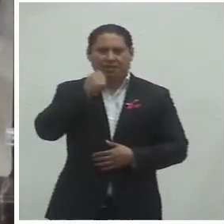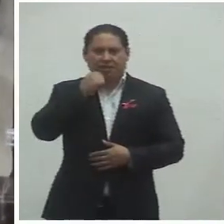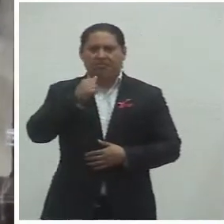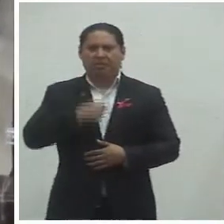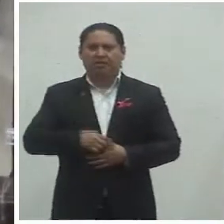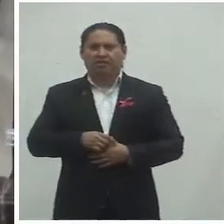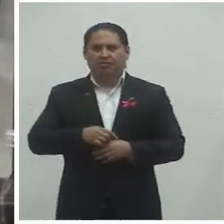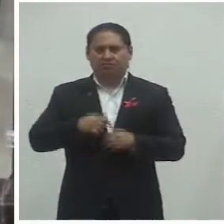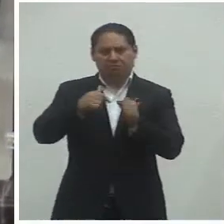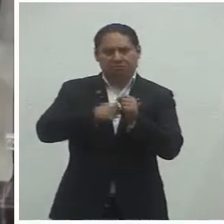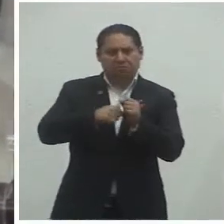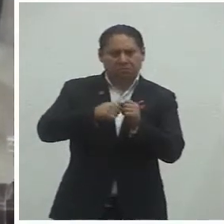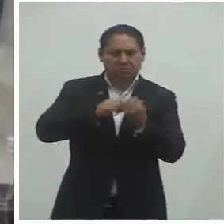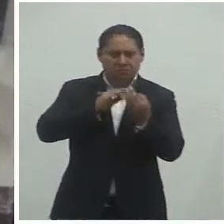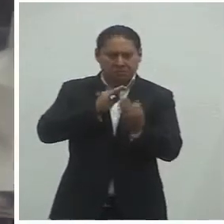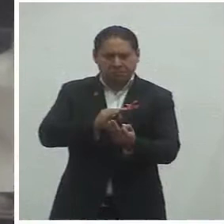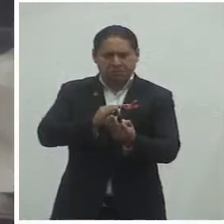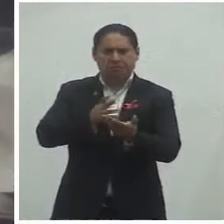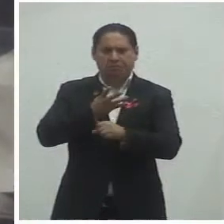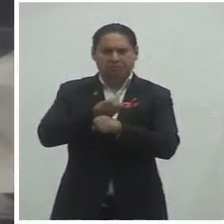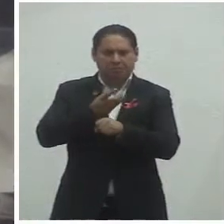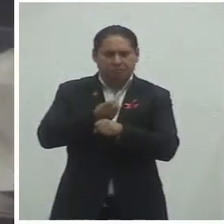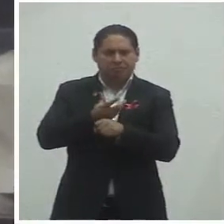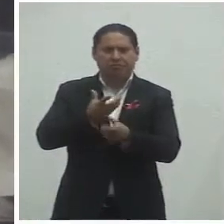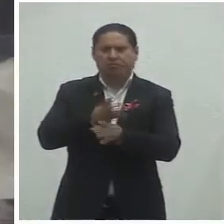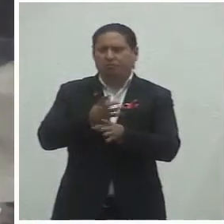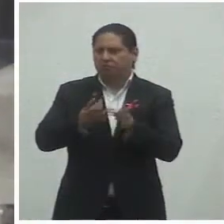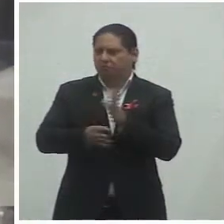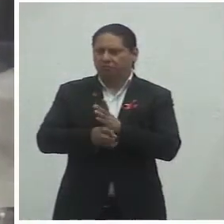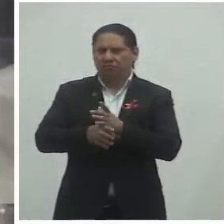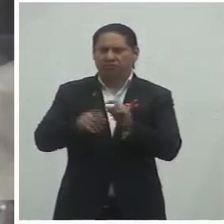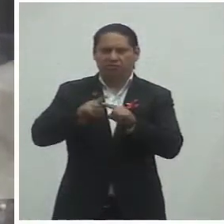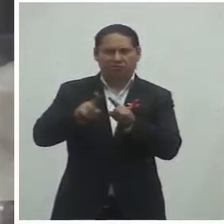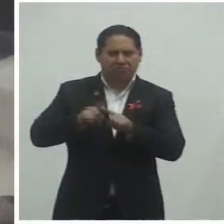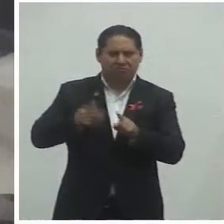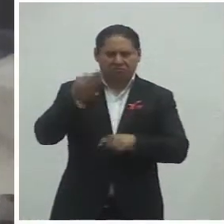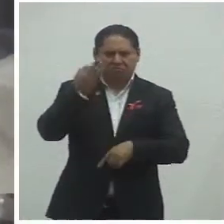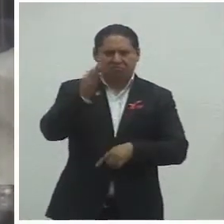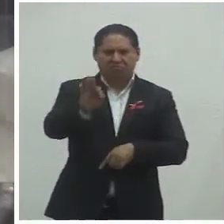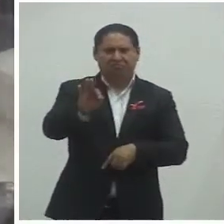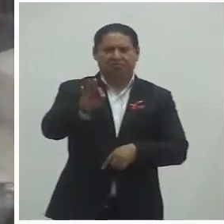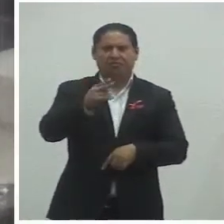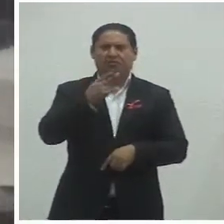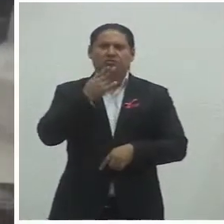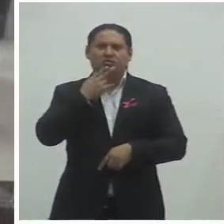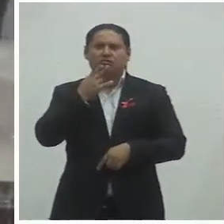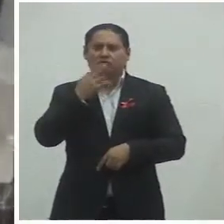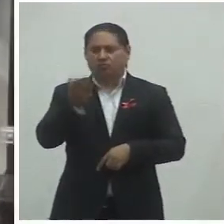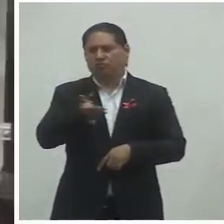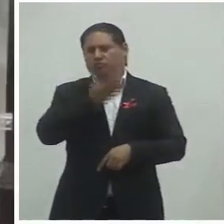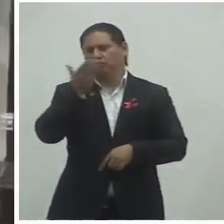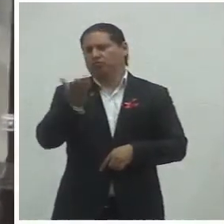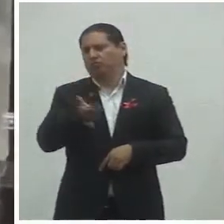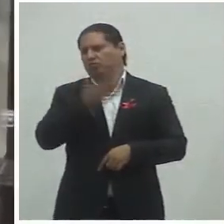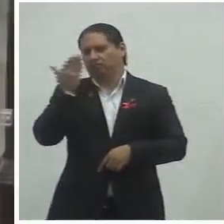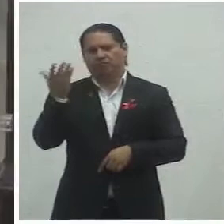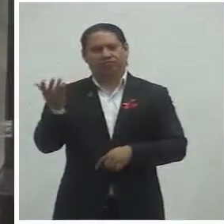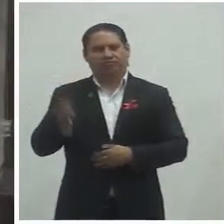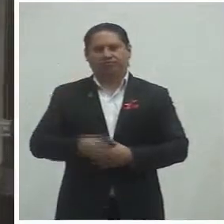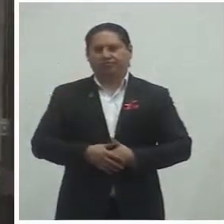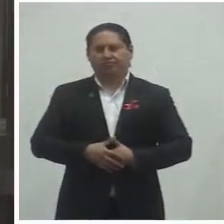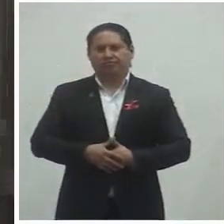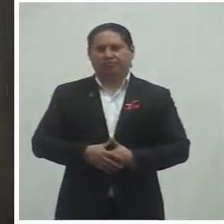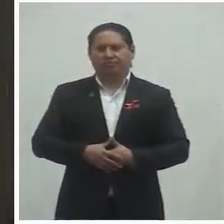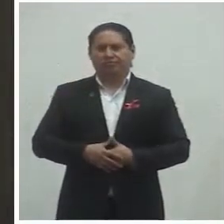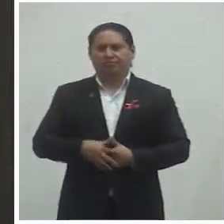políticos que se incluyen en lo que podríamos llamar los usos y costumbres del poder.